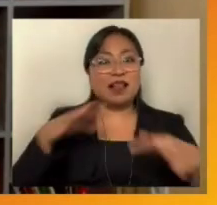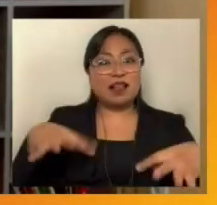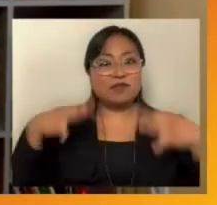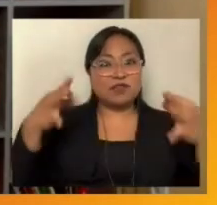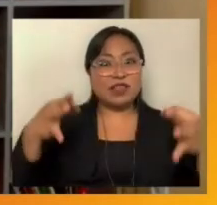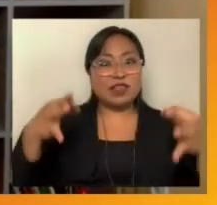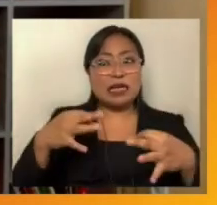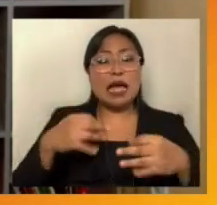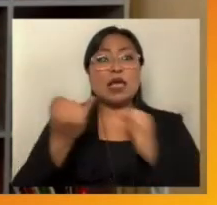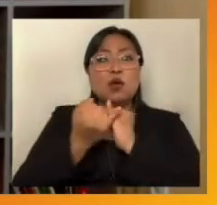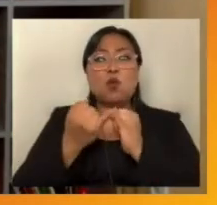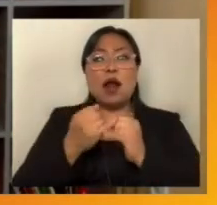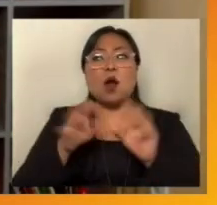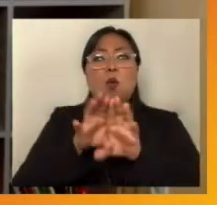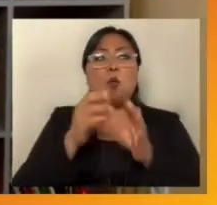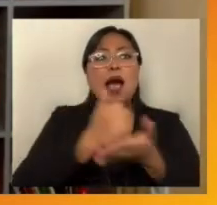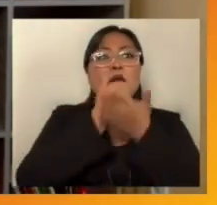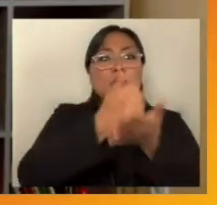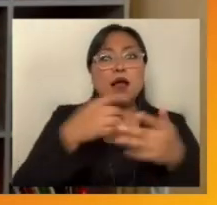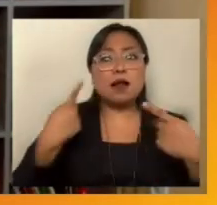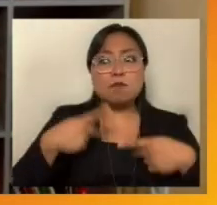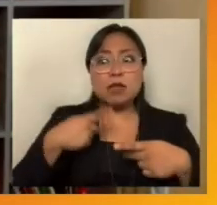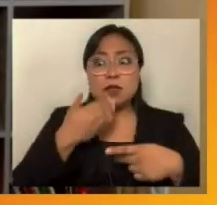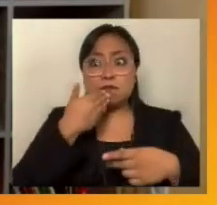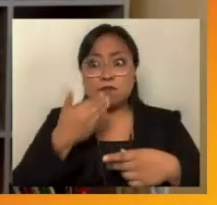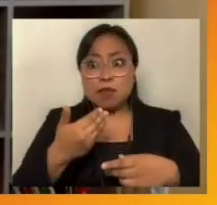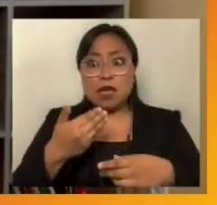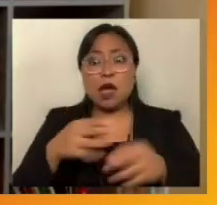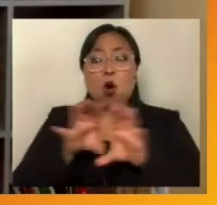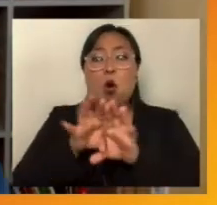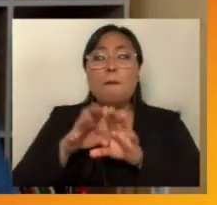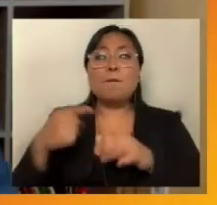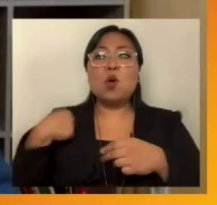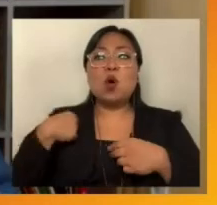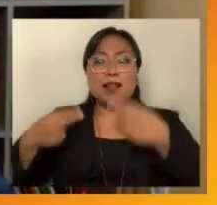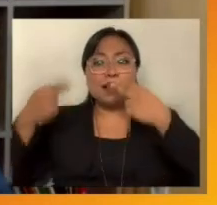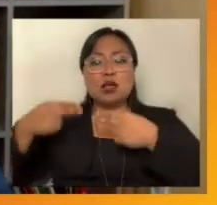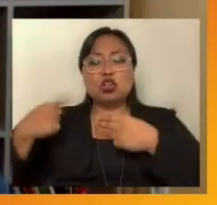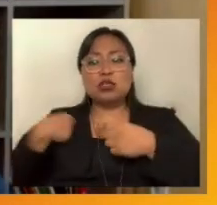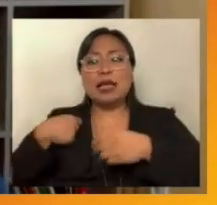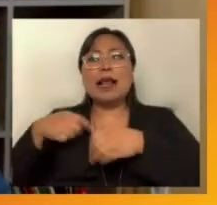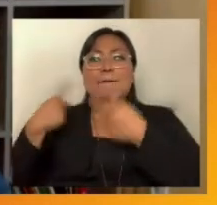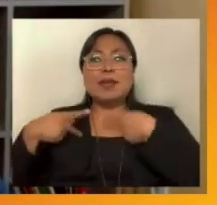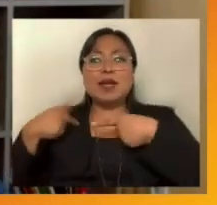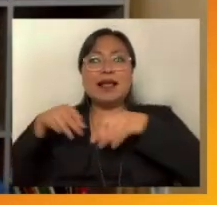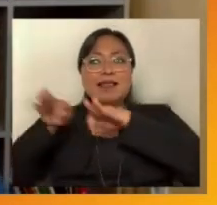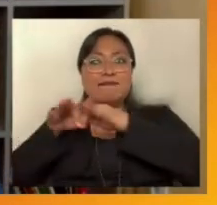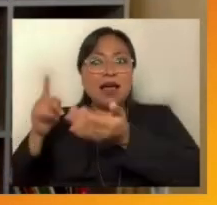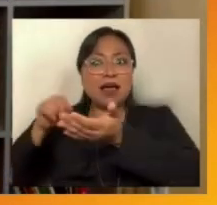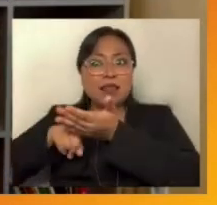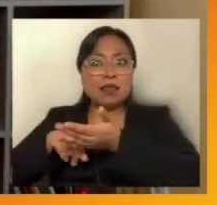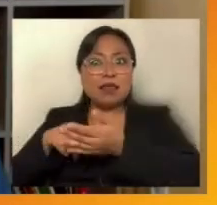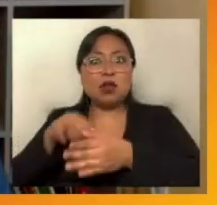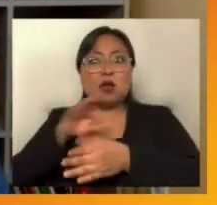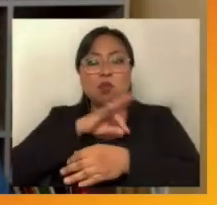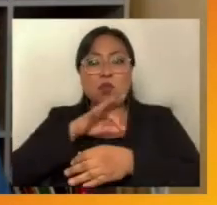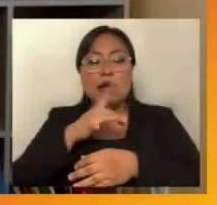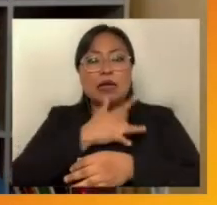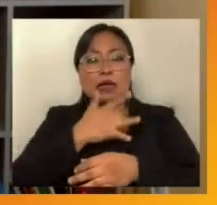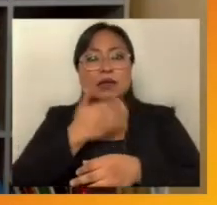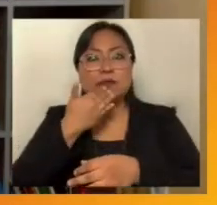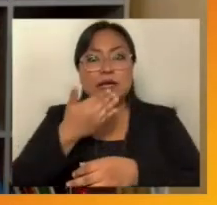impacta en la vida de tus empleados con tu acción social. Cualquier cosa que esté pensando